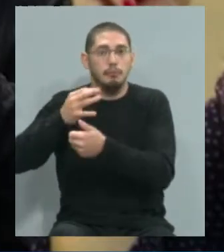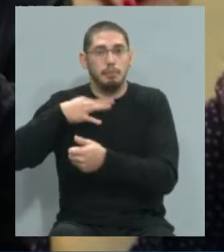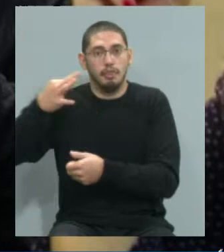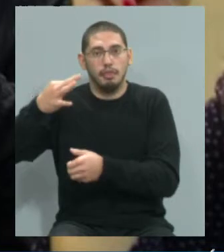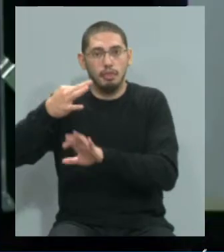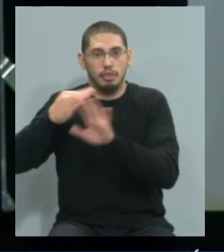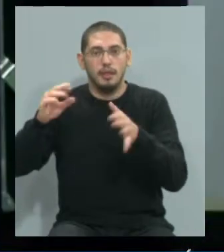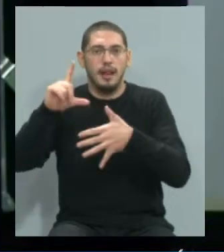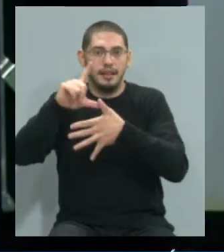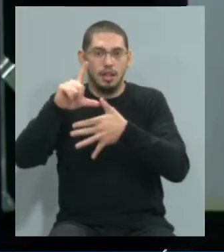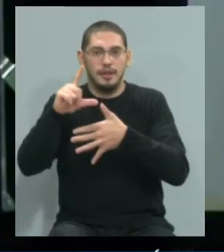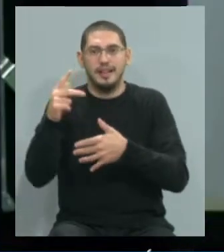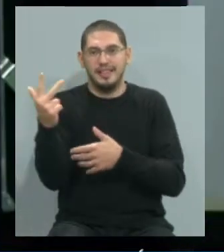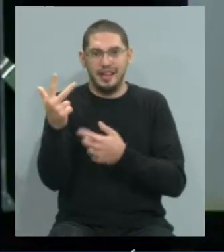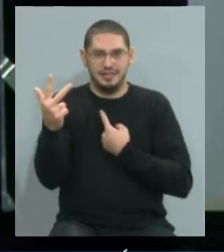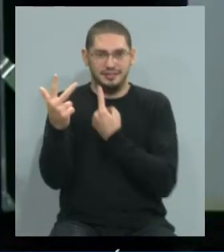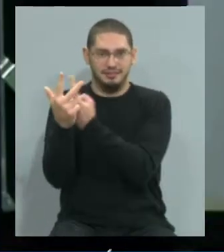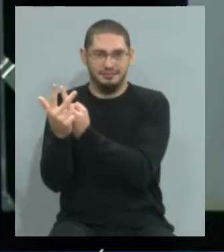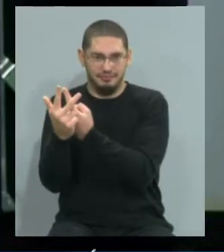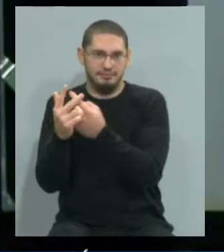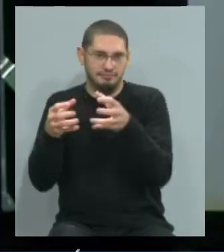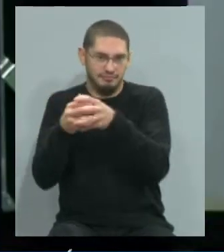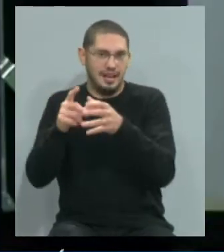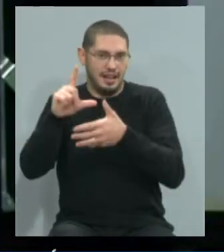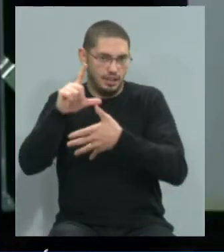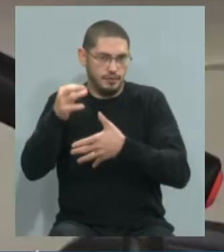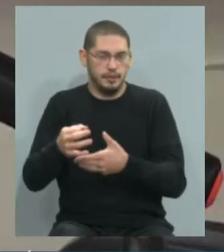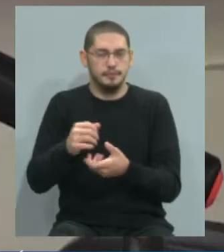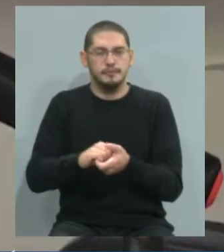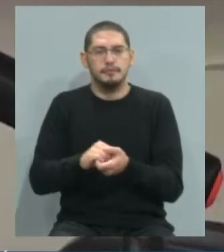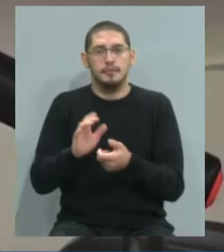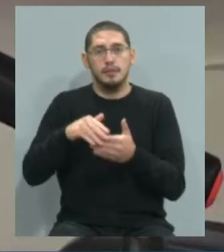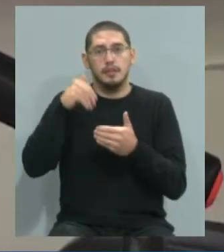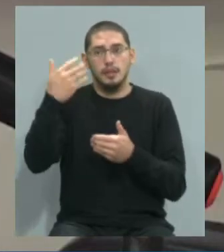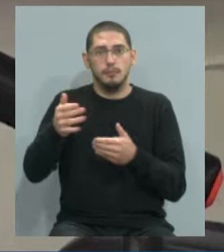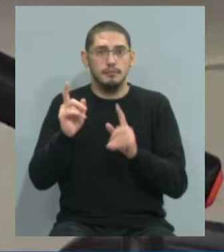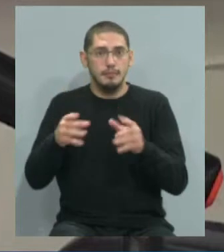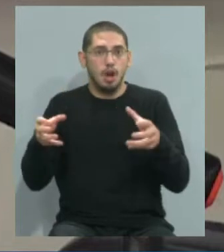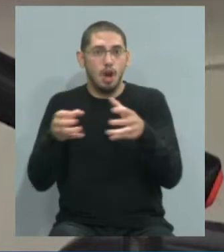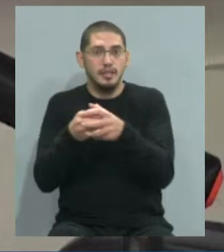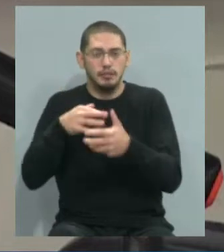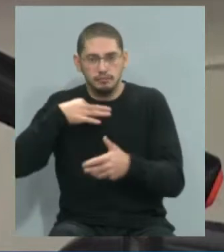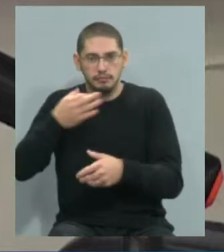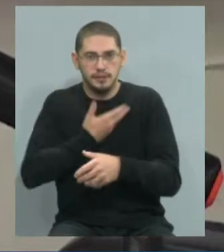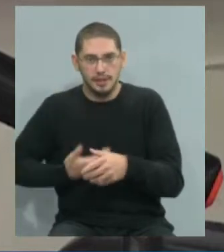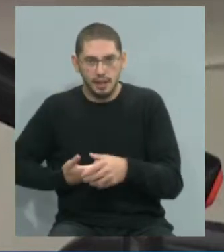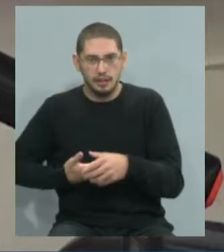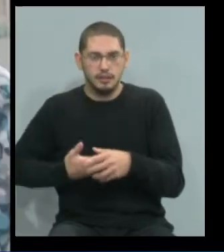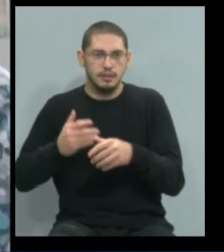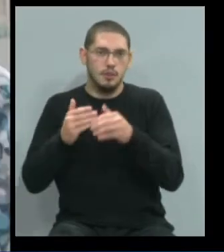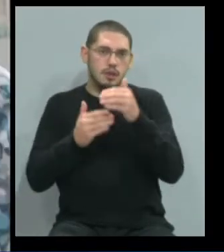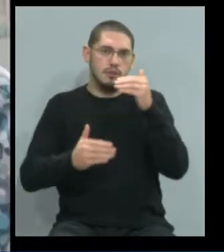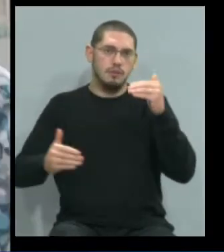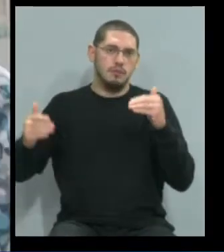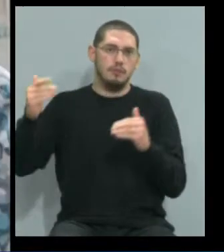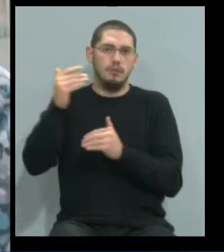de América Latina con los otros 3. Lo nuevo fue que después quedé elegida como presidenta del comité, entonces me tocó toda una labor un